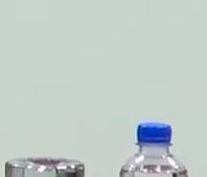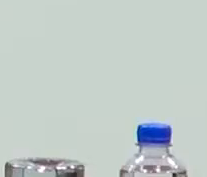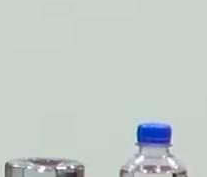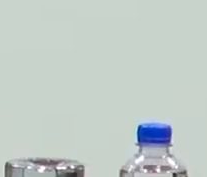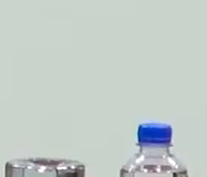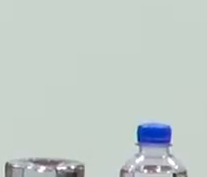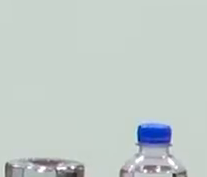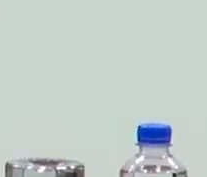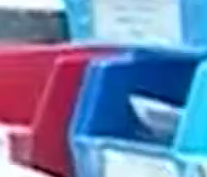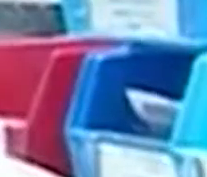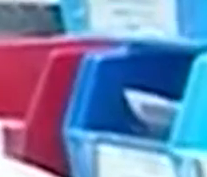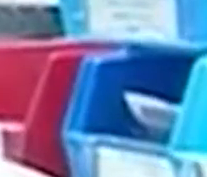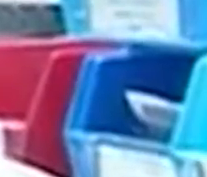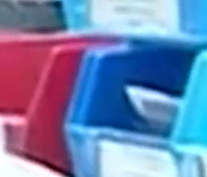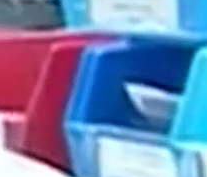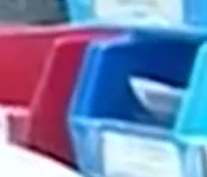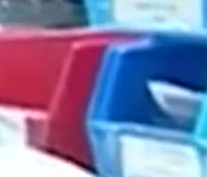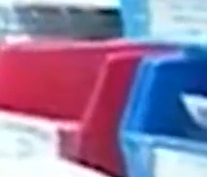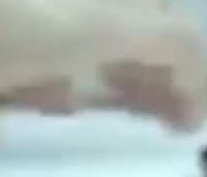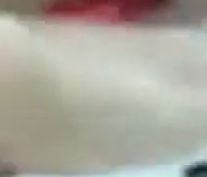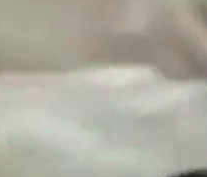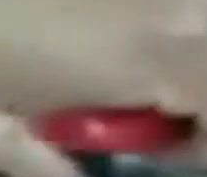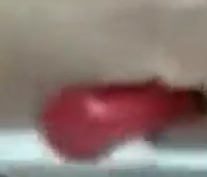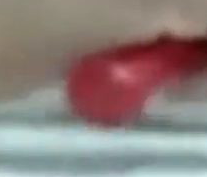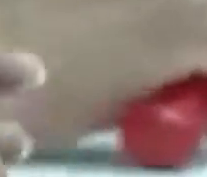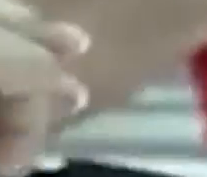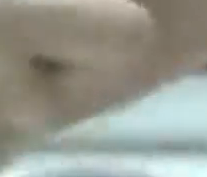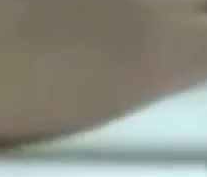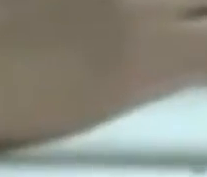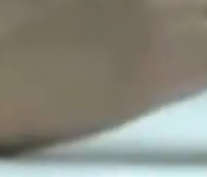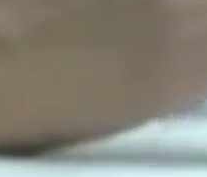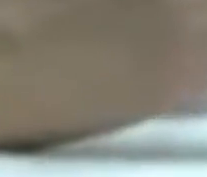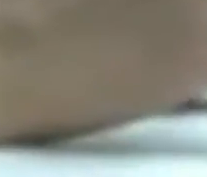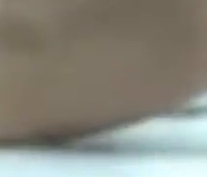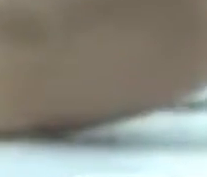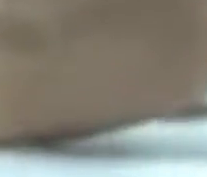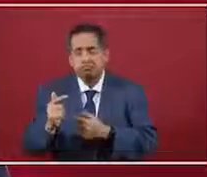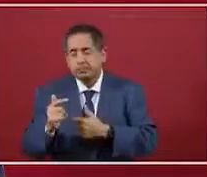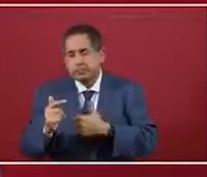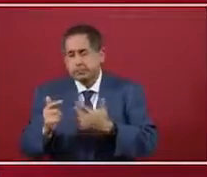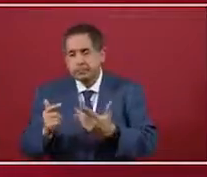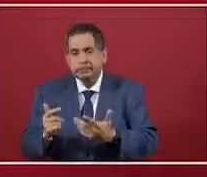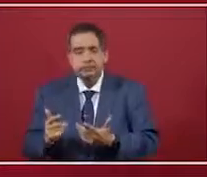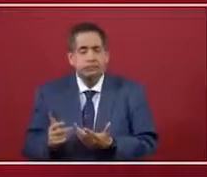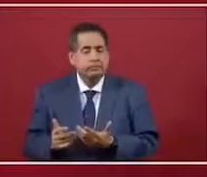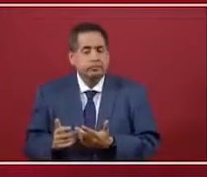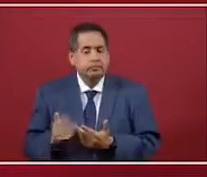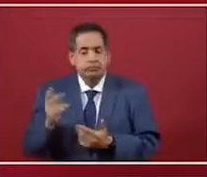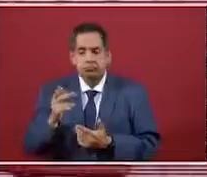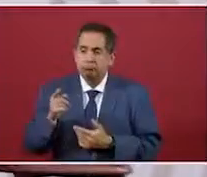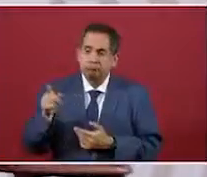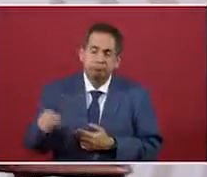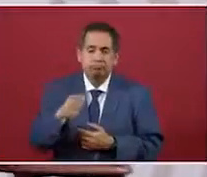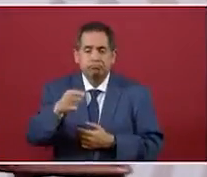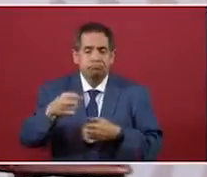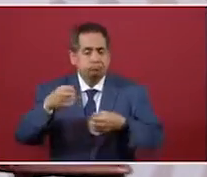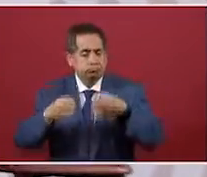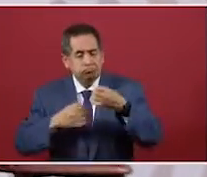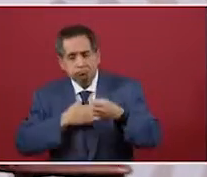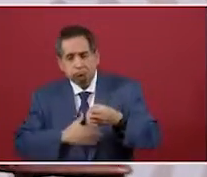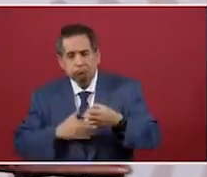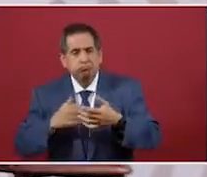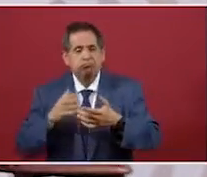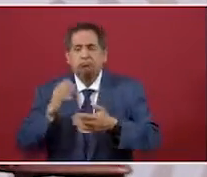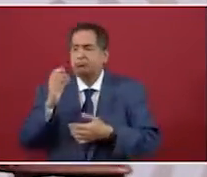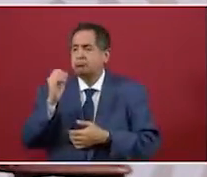en todos los casos de que se eviten conflictos y al mismo tiempo se haga justicia y se cumpla con la legalidad en conferencia de prensa el mandatario presentó el plan